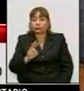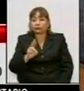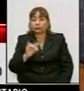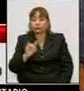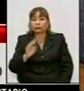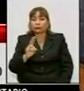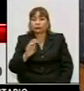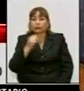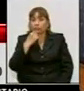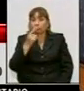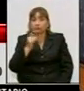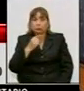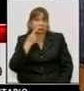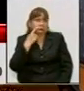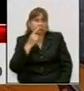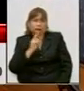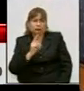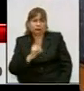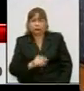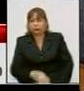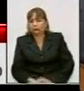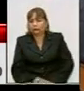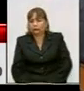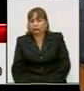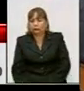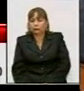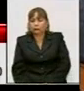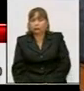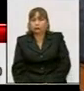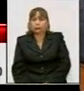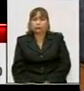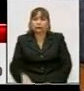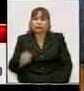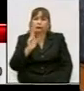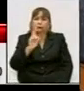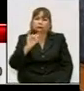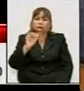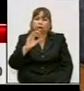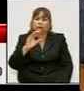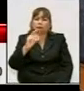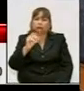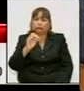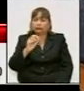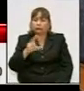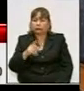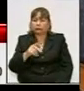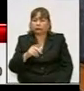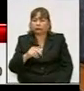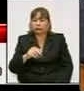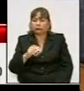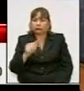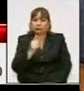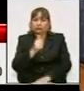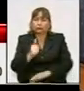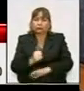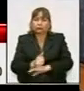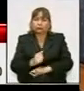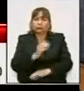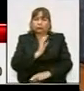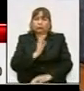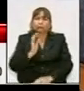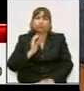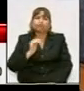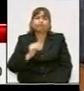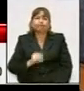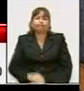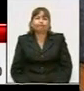cercano a Moreno? No. ¿No lo conoce? No. ¿Al señor Víctor Alipio Azuel Pérez Jerez, fundador de Chimpún? Lo